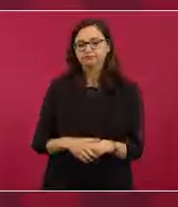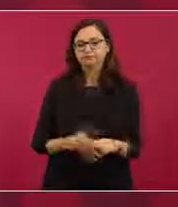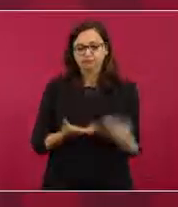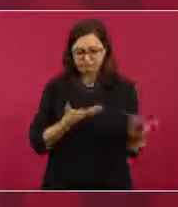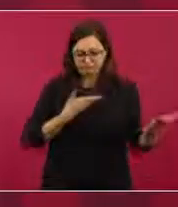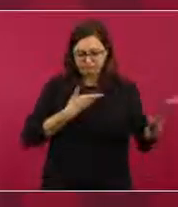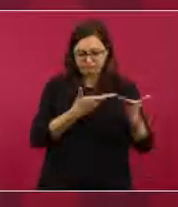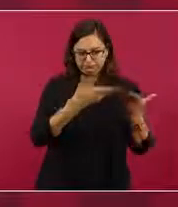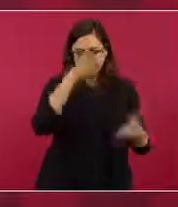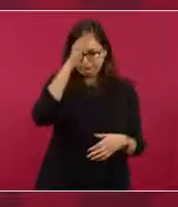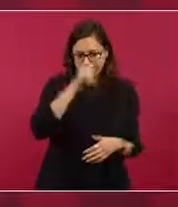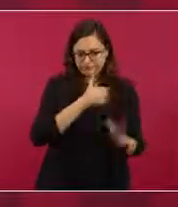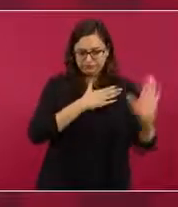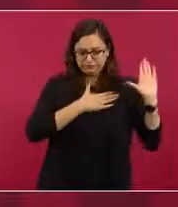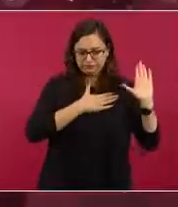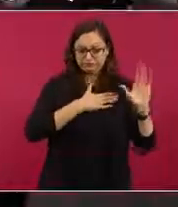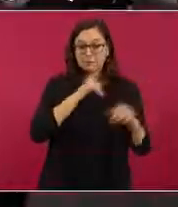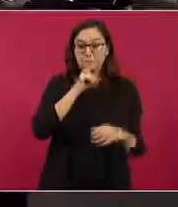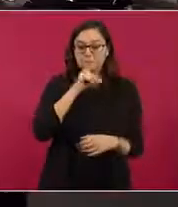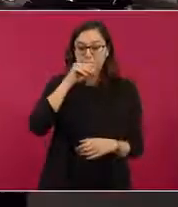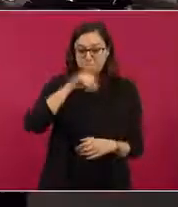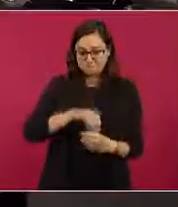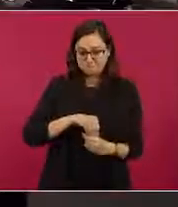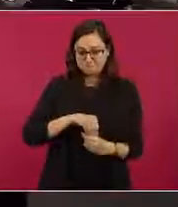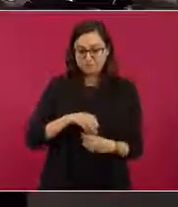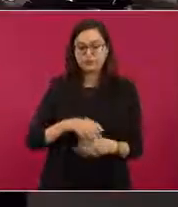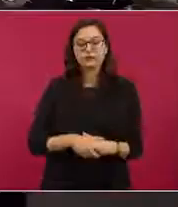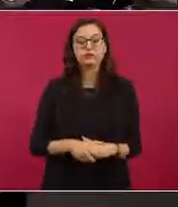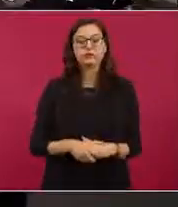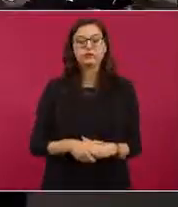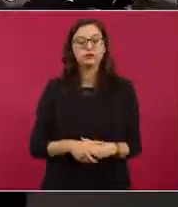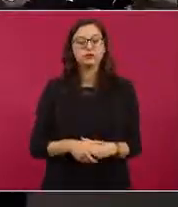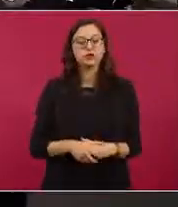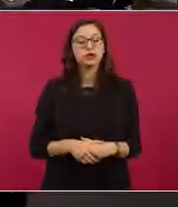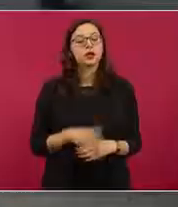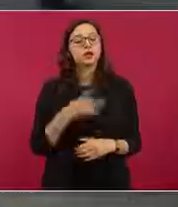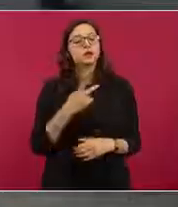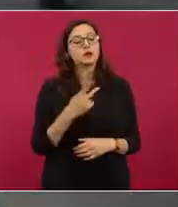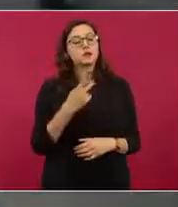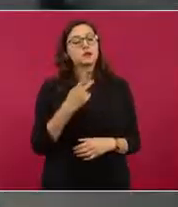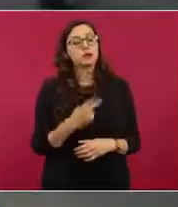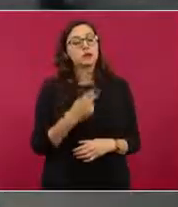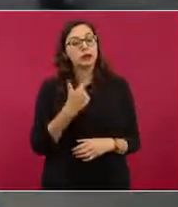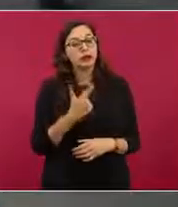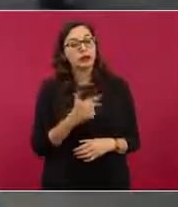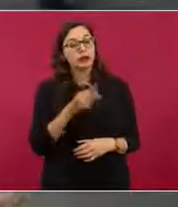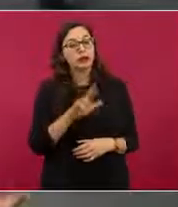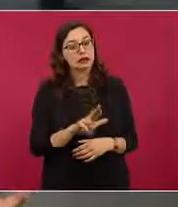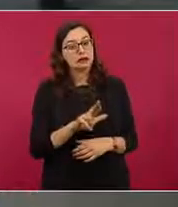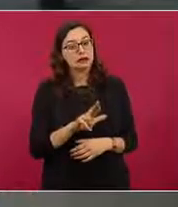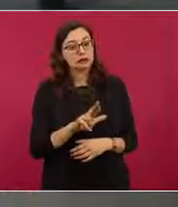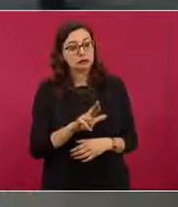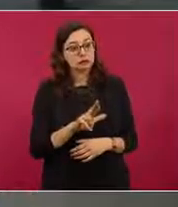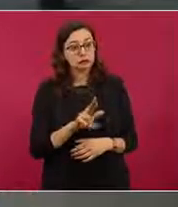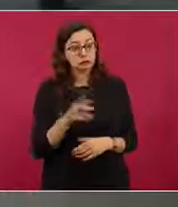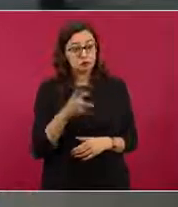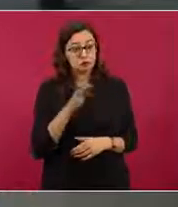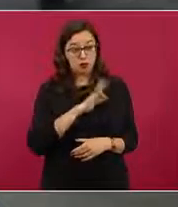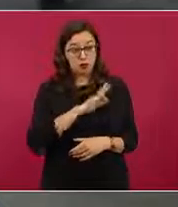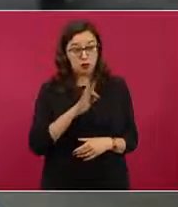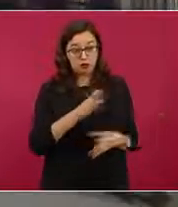un compromiso que tengo. ¿Y se le pediría a la FGR que pudiera atraer el